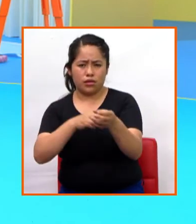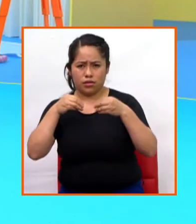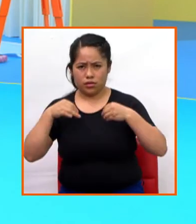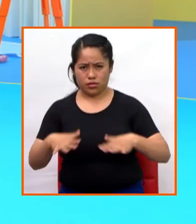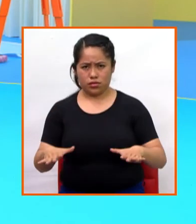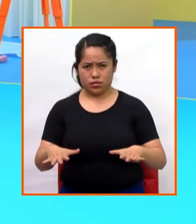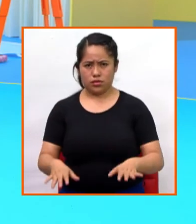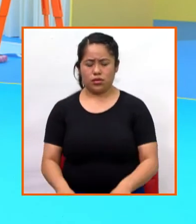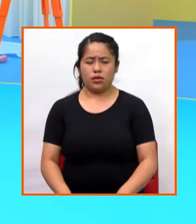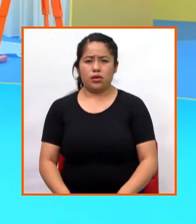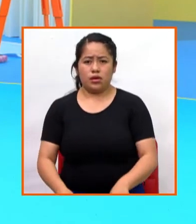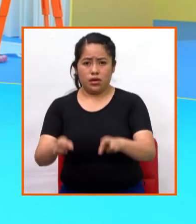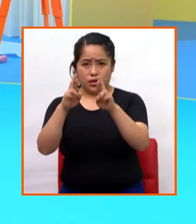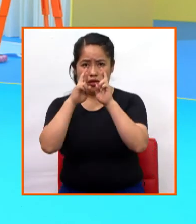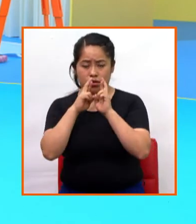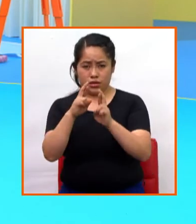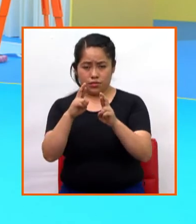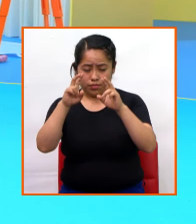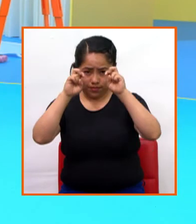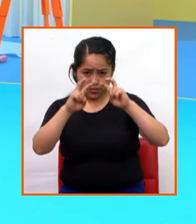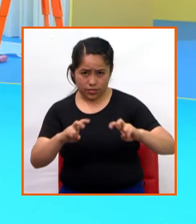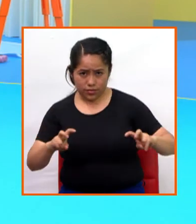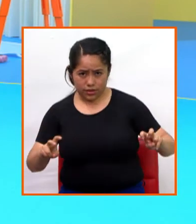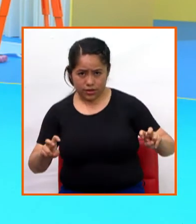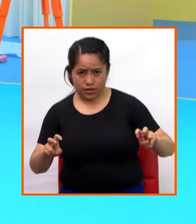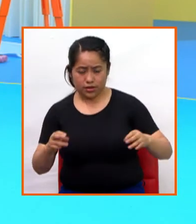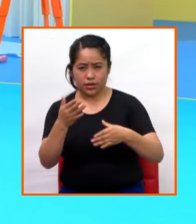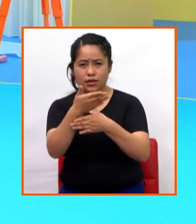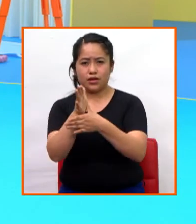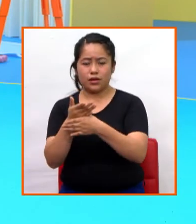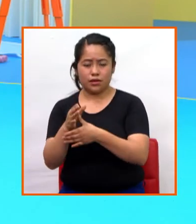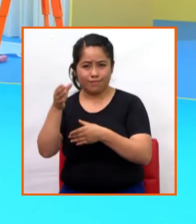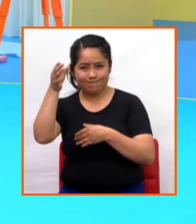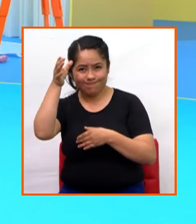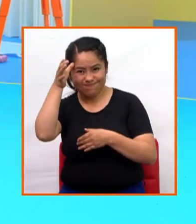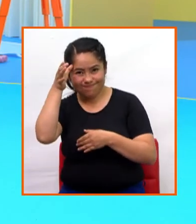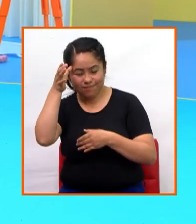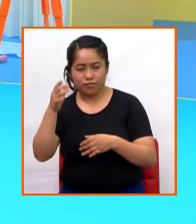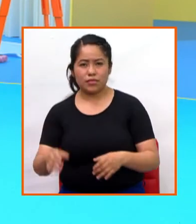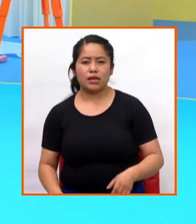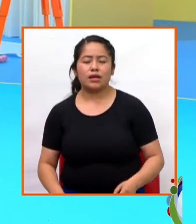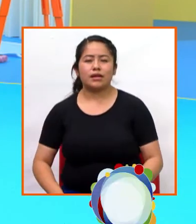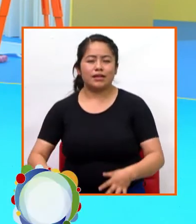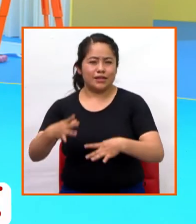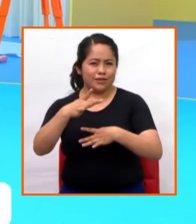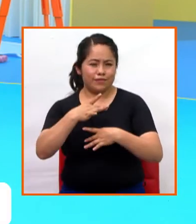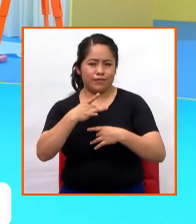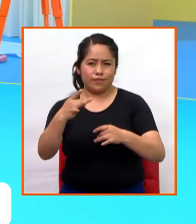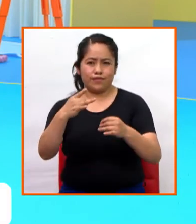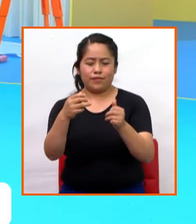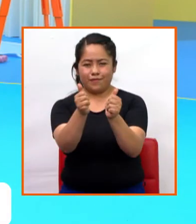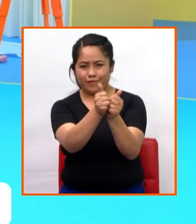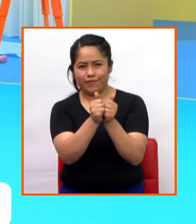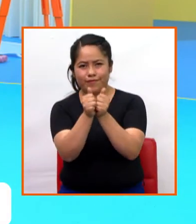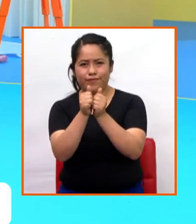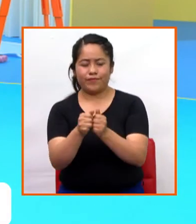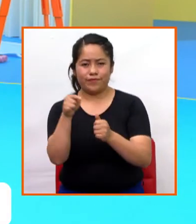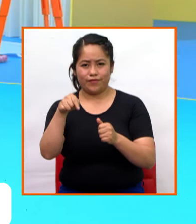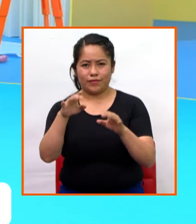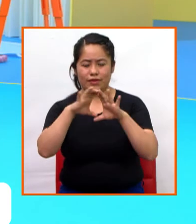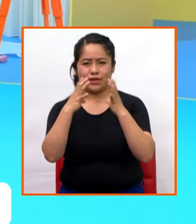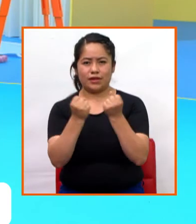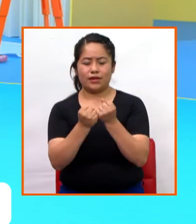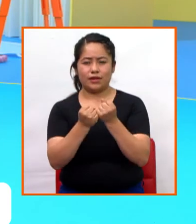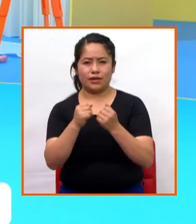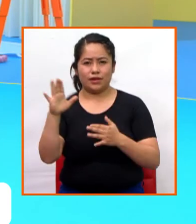nervioso? Respóndelas, investiga y comparte tus conocimientos. Ha sido un gusto para mí acompañarte en esta clase. Se despide